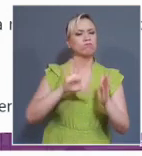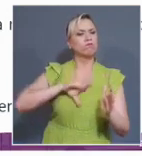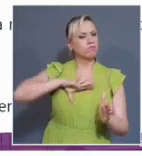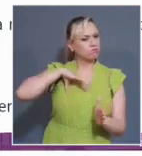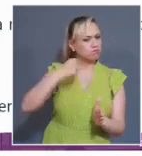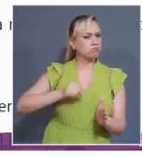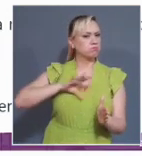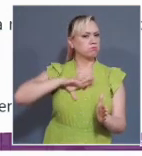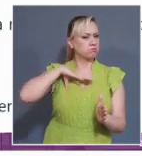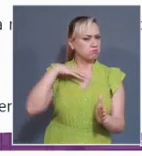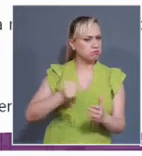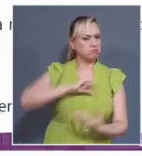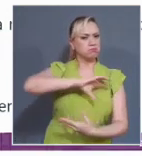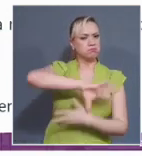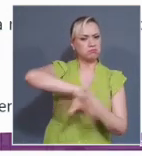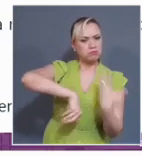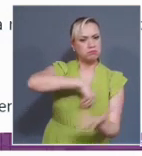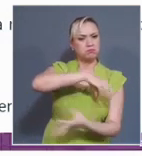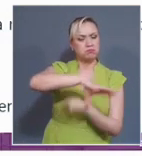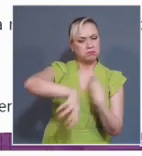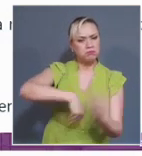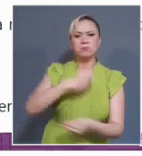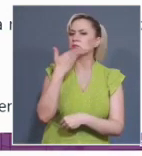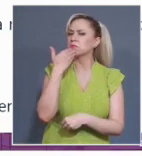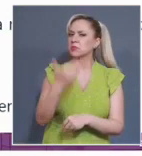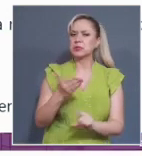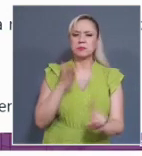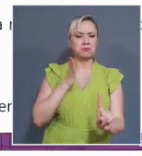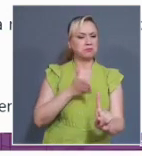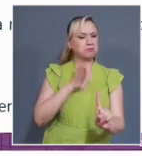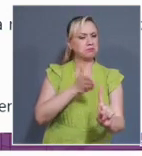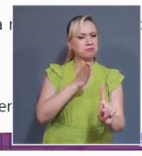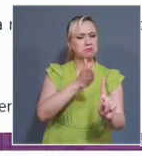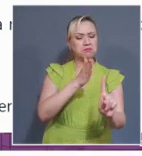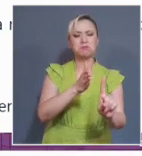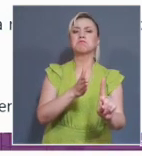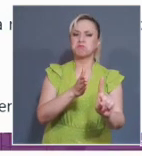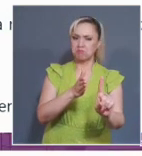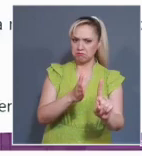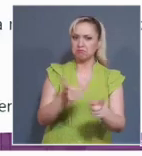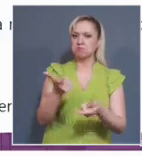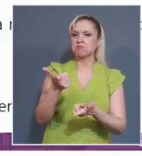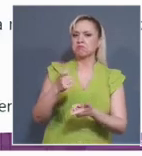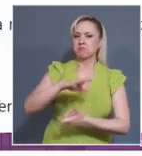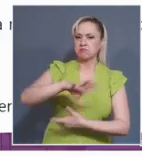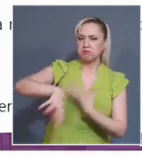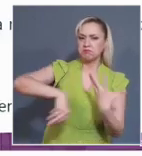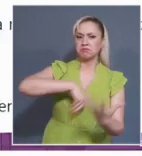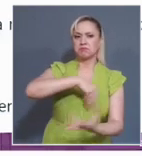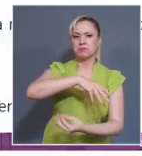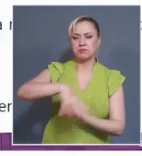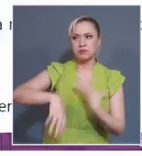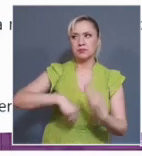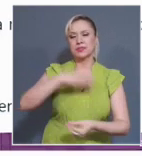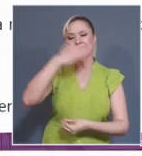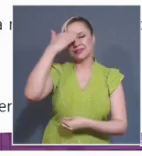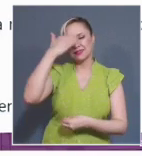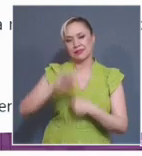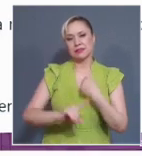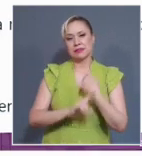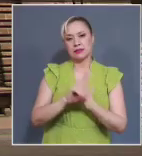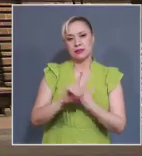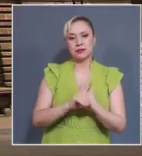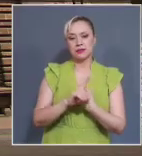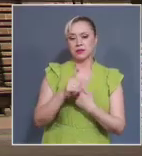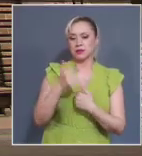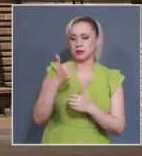múltiple mantiene una posición sólida y de resiliencia a pesar del complejo entorno global registrado durante el primer semestre de